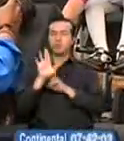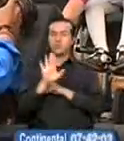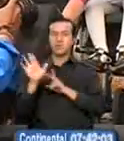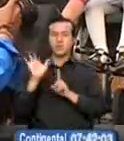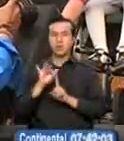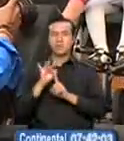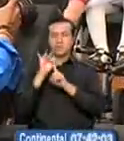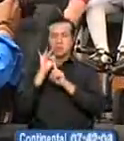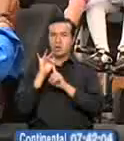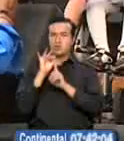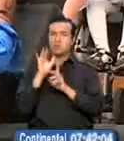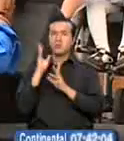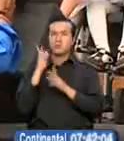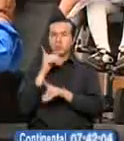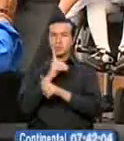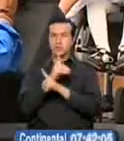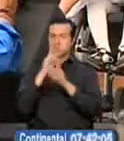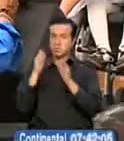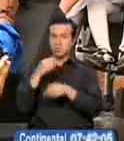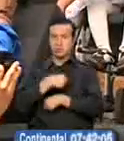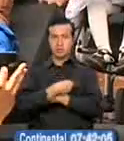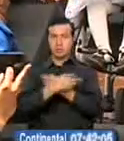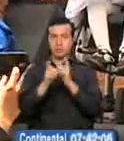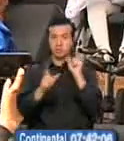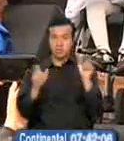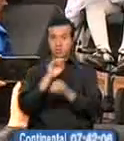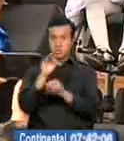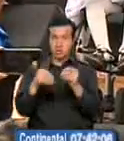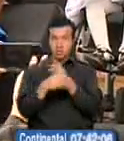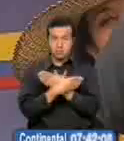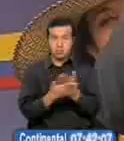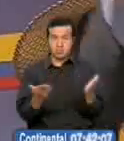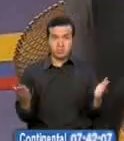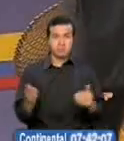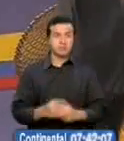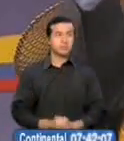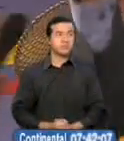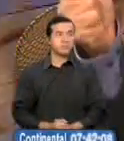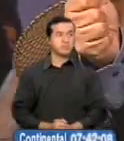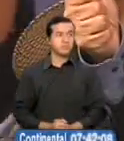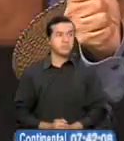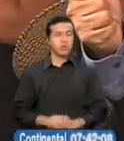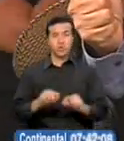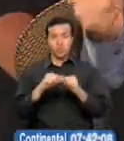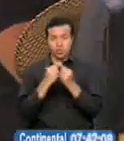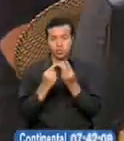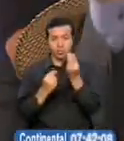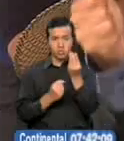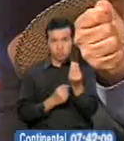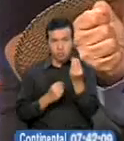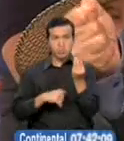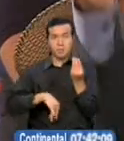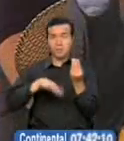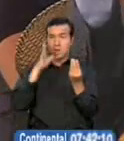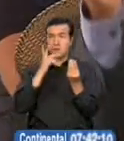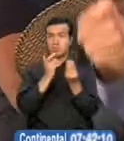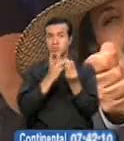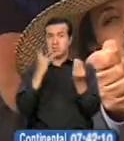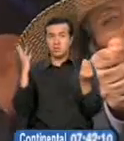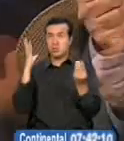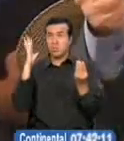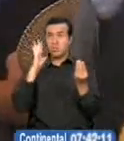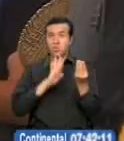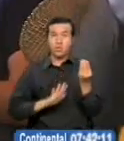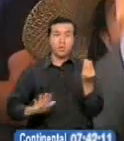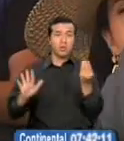especial para la discapacidad y lo regaló a varios de los asistentes. Somos la minoría más grande del